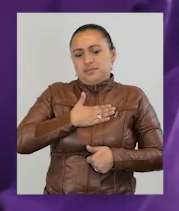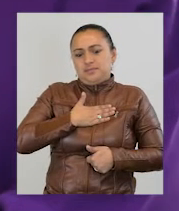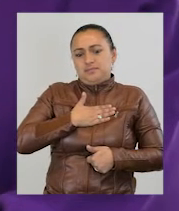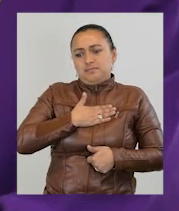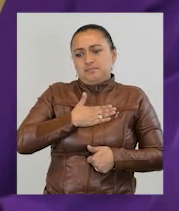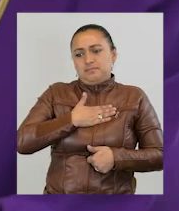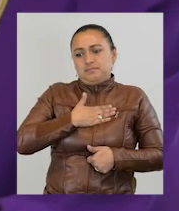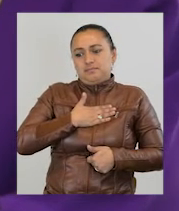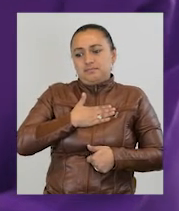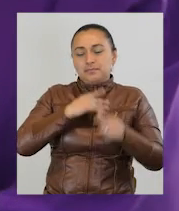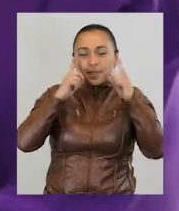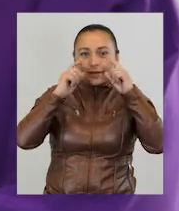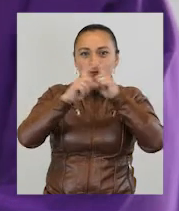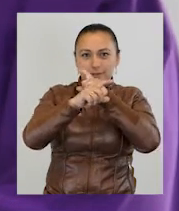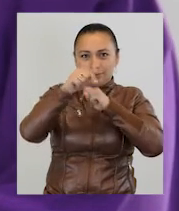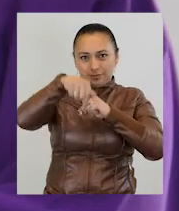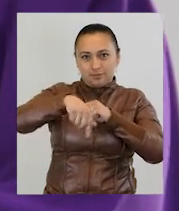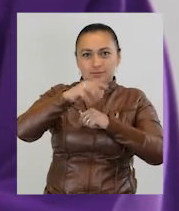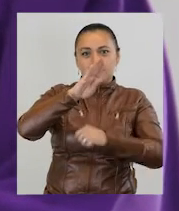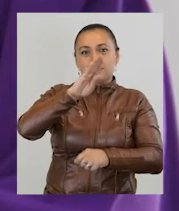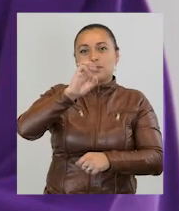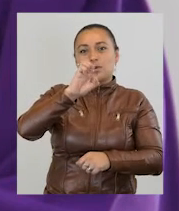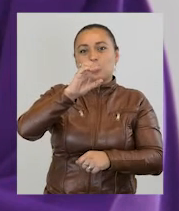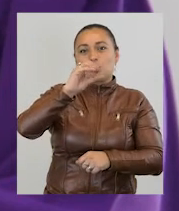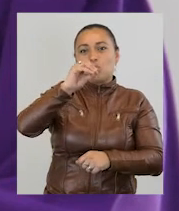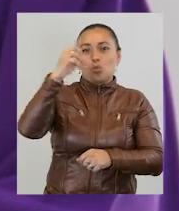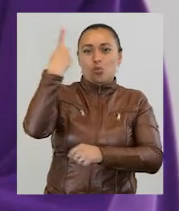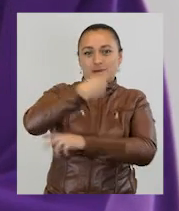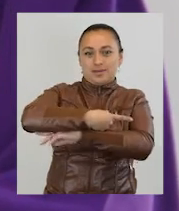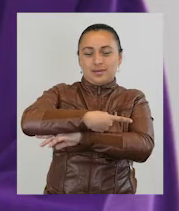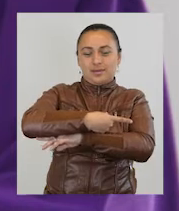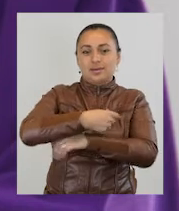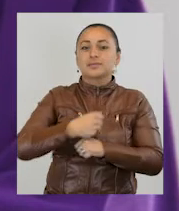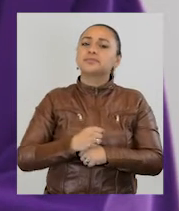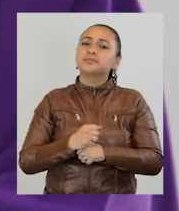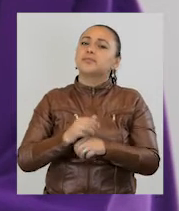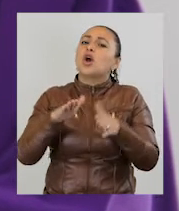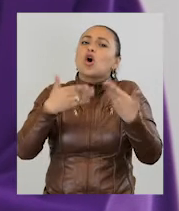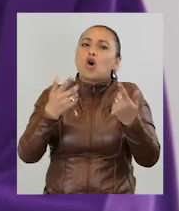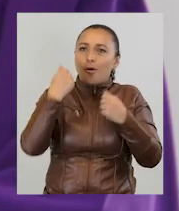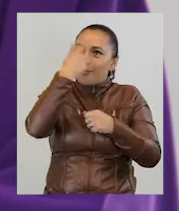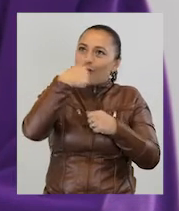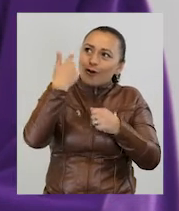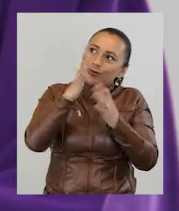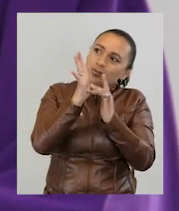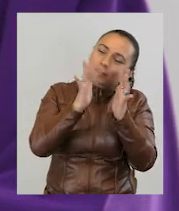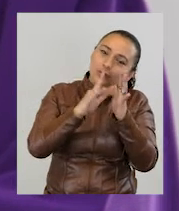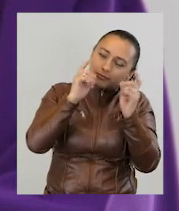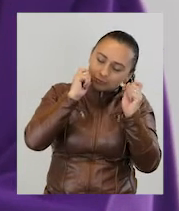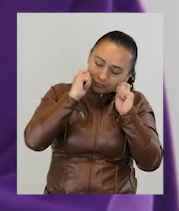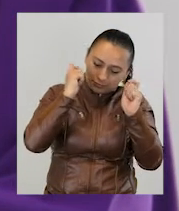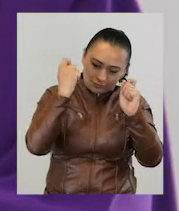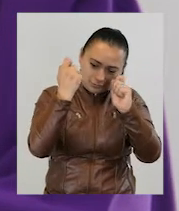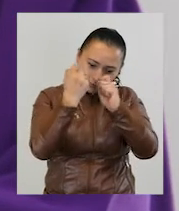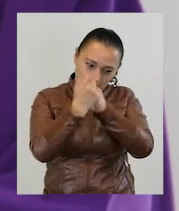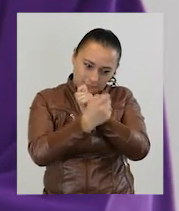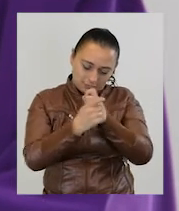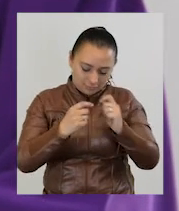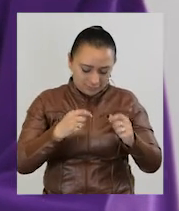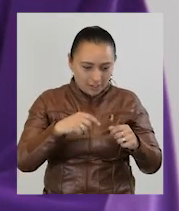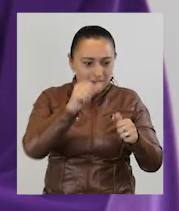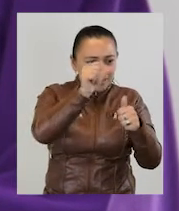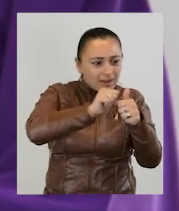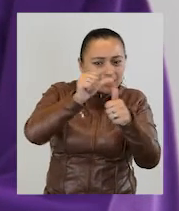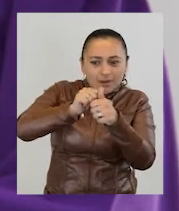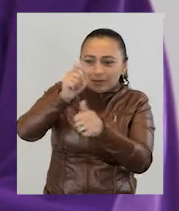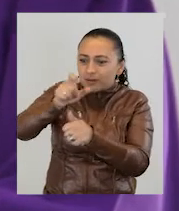¿Cuál es nuestra tarea en esta cuaresma? ¿Cómo transfiguraremos el rostro de Jesús que se nos